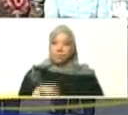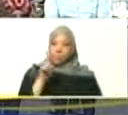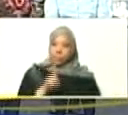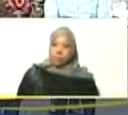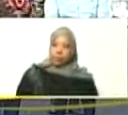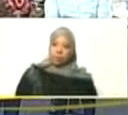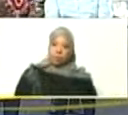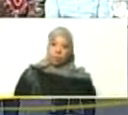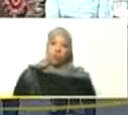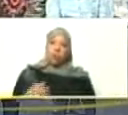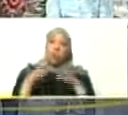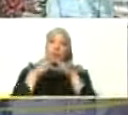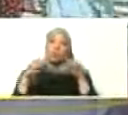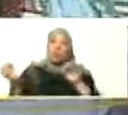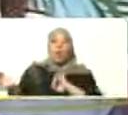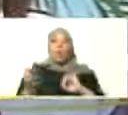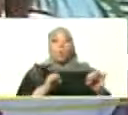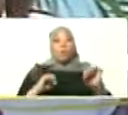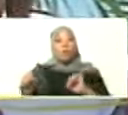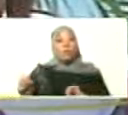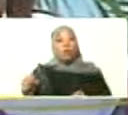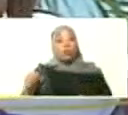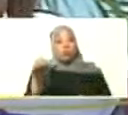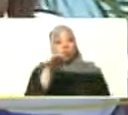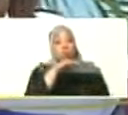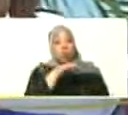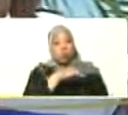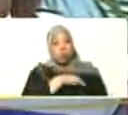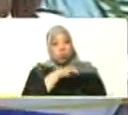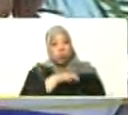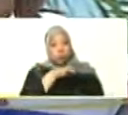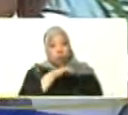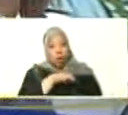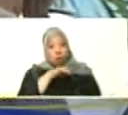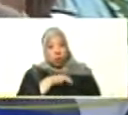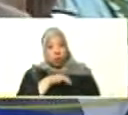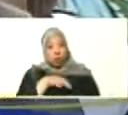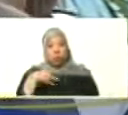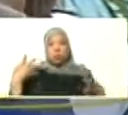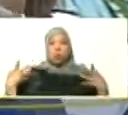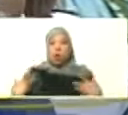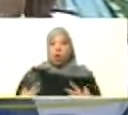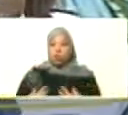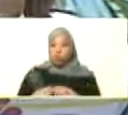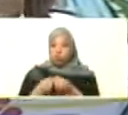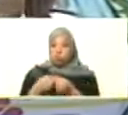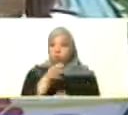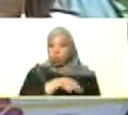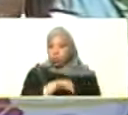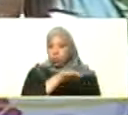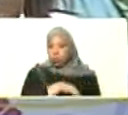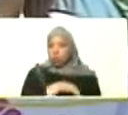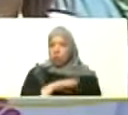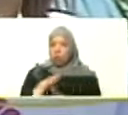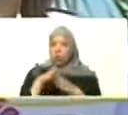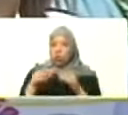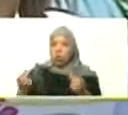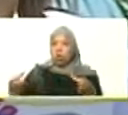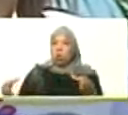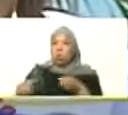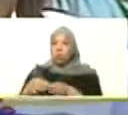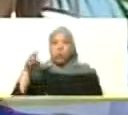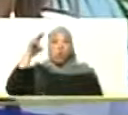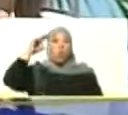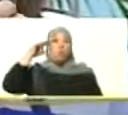de todos los movimientos sociales que conforman junto a nuestra Fuerza Armada Nacional Bolivariana,